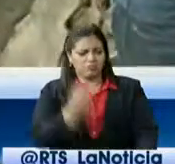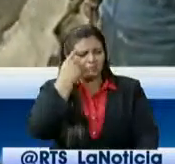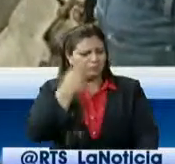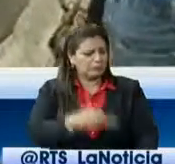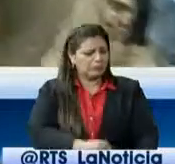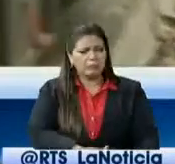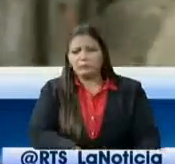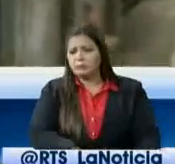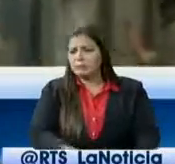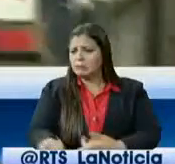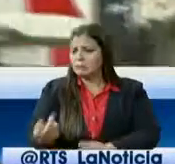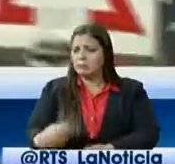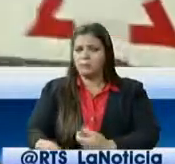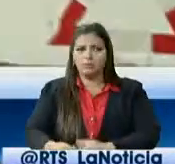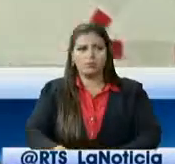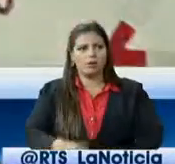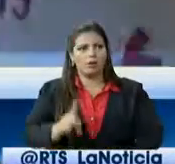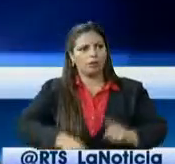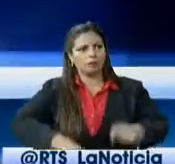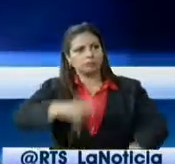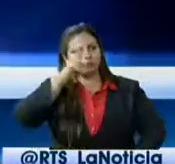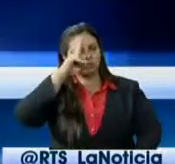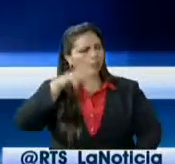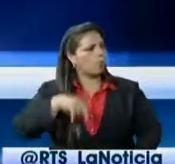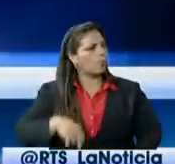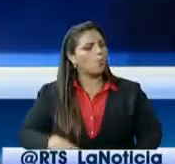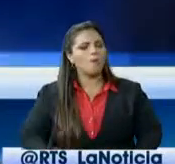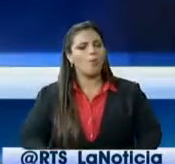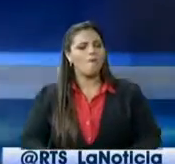sus donaciones pueden comunicarse al número celular